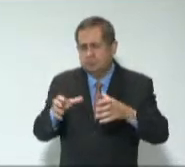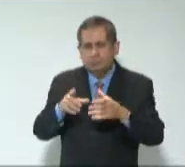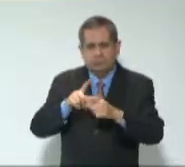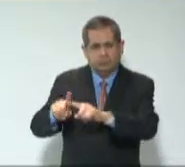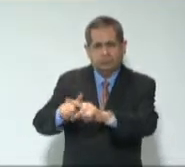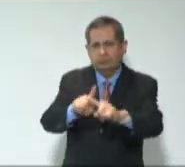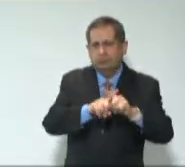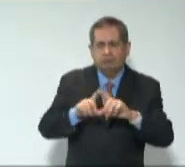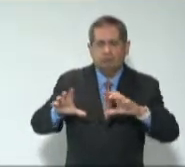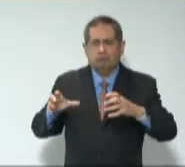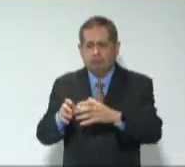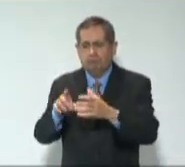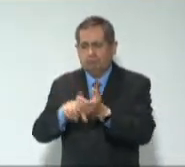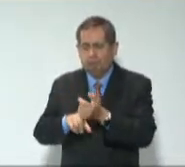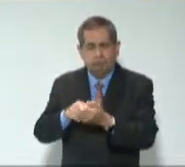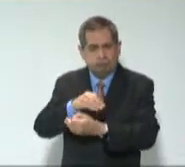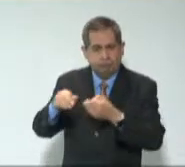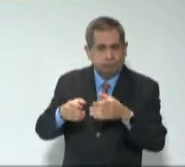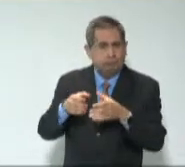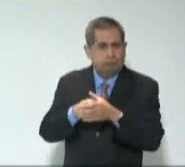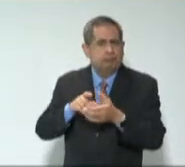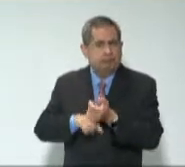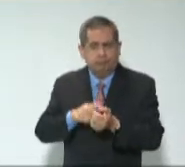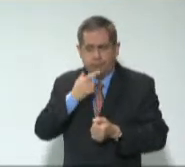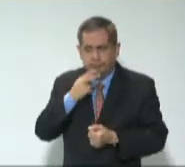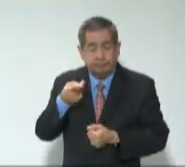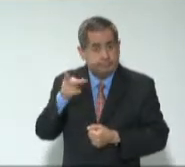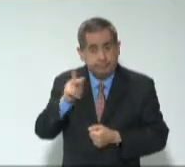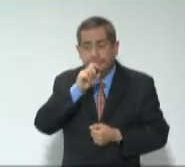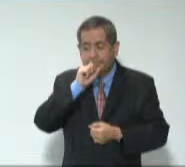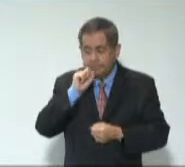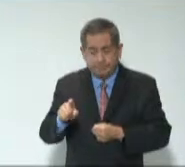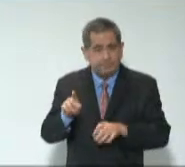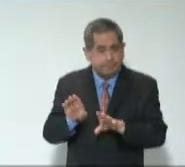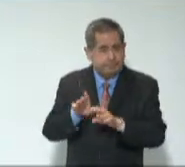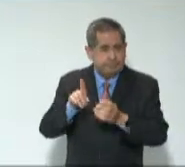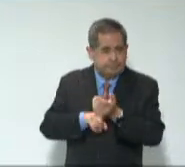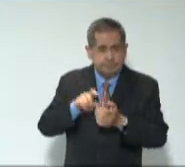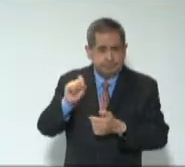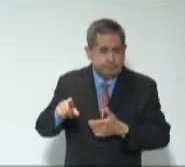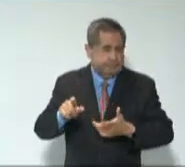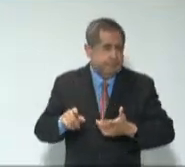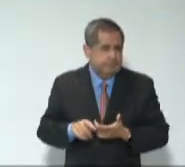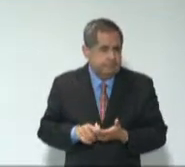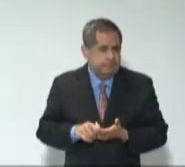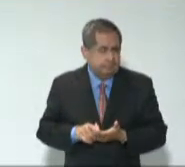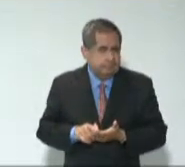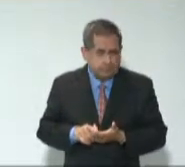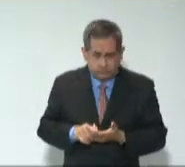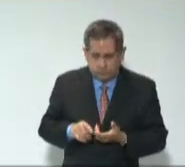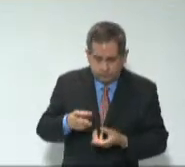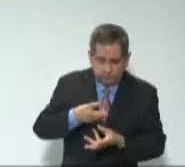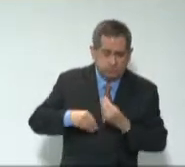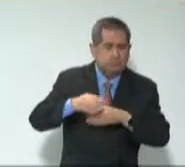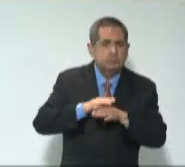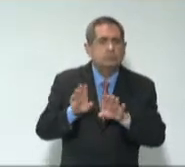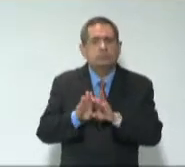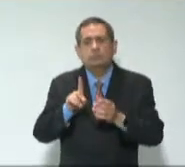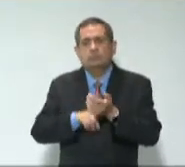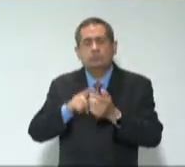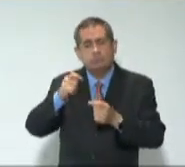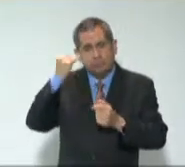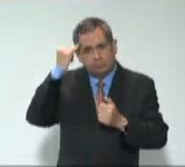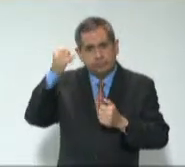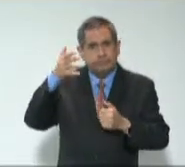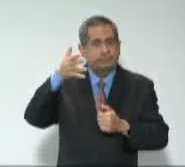distintos de distintas ramas o distintos sectores pero también eh en la revalorización de lo público eh se